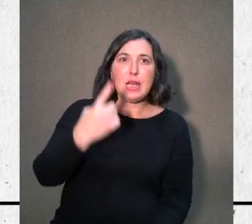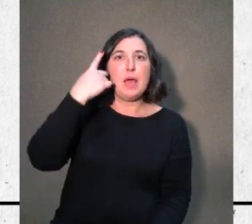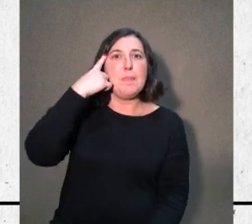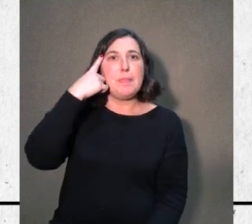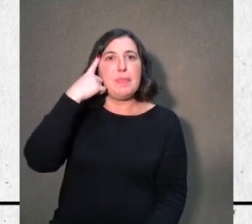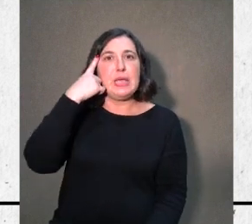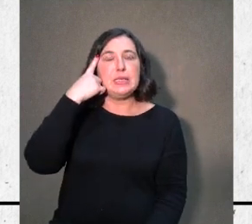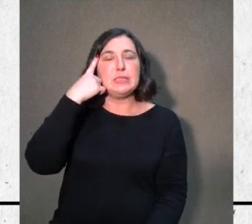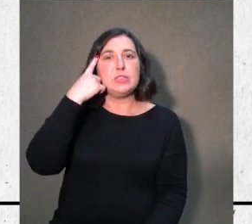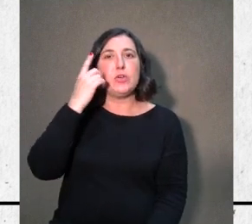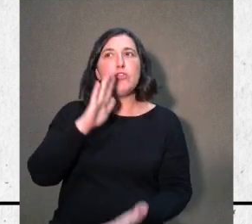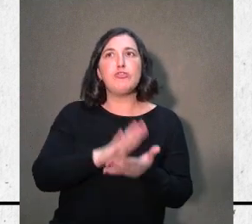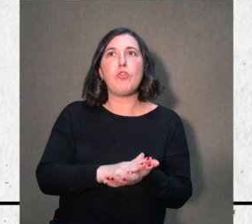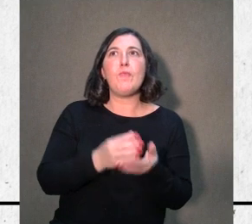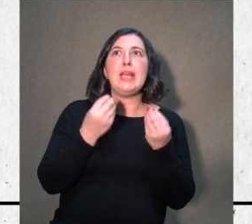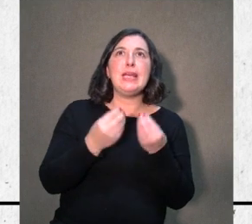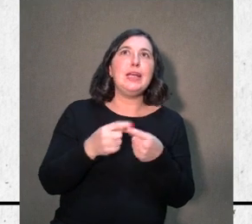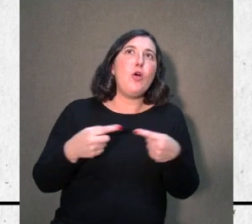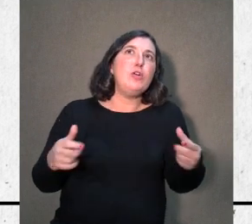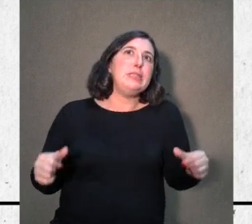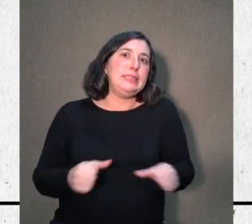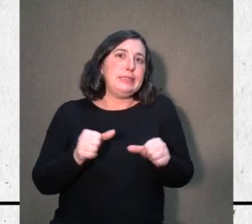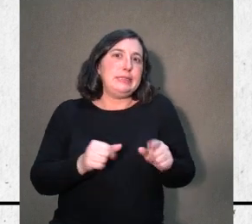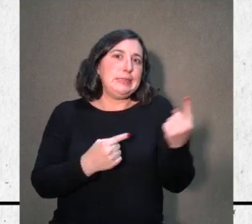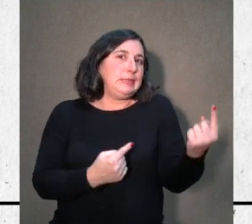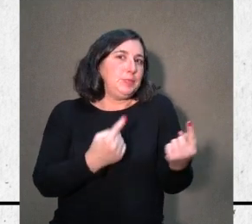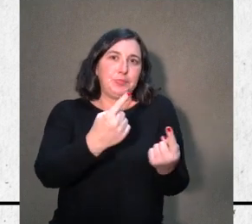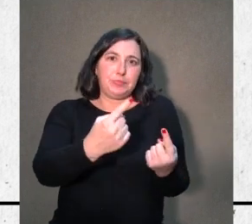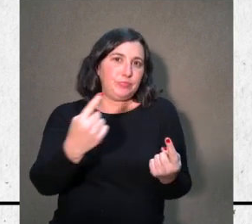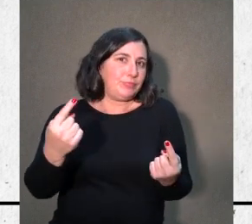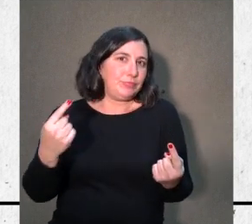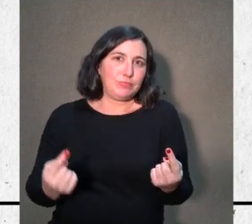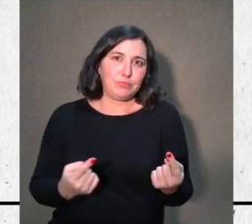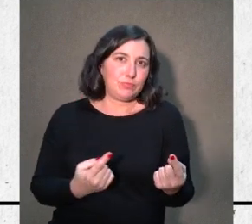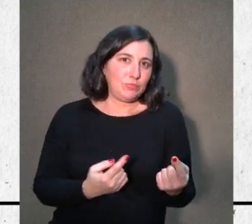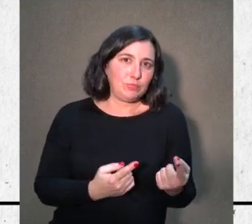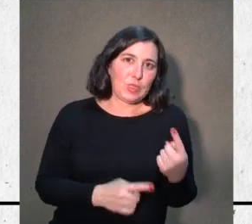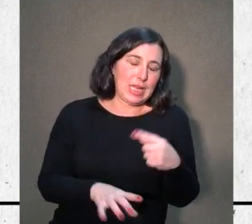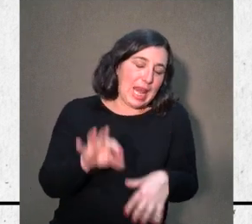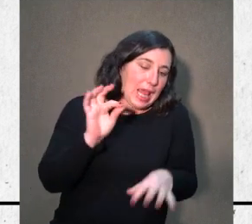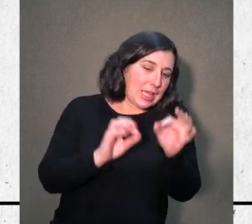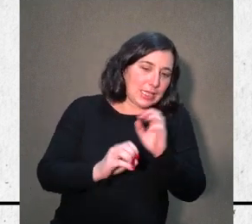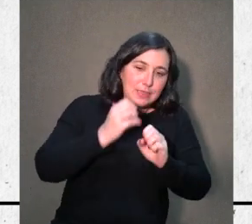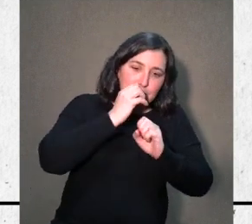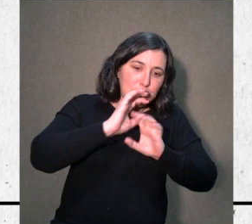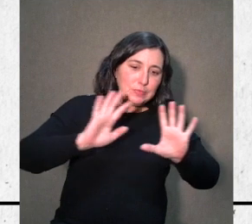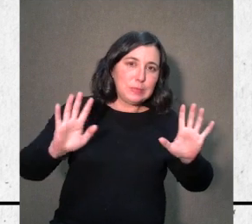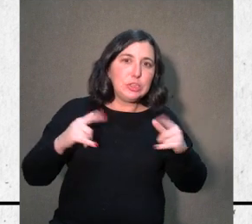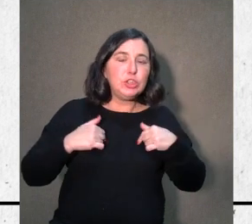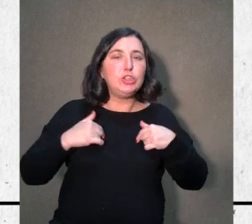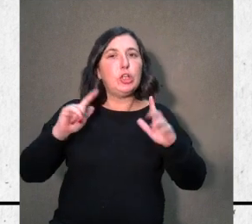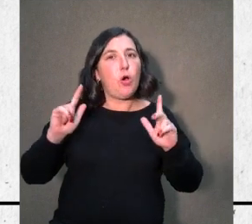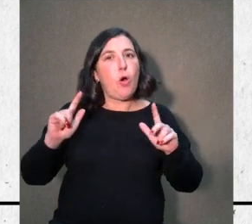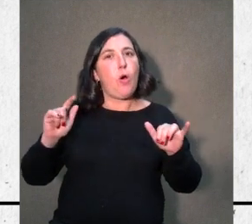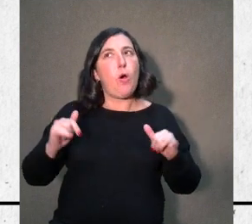uno le debe resonar mejor alguna. Yo lo que, yo estuve un tiempo estudiando en Alemania y allá